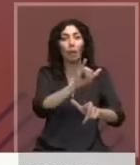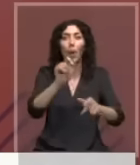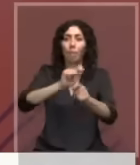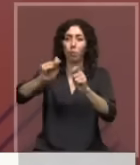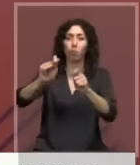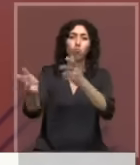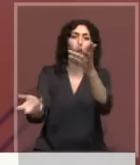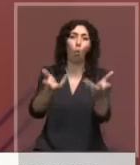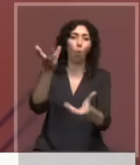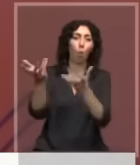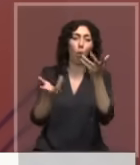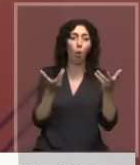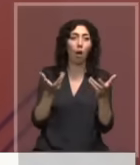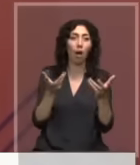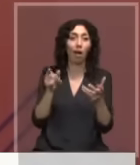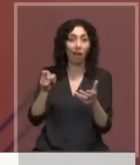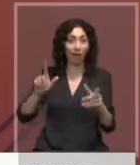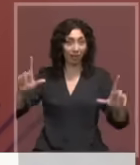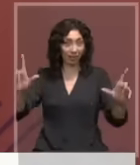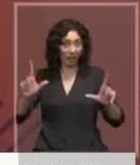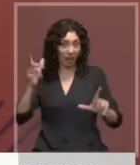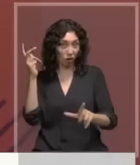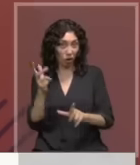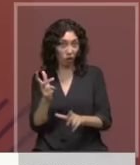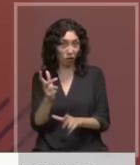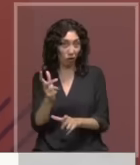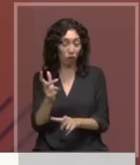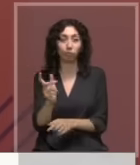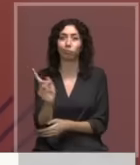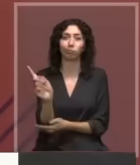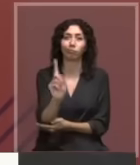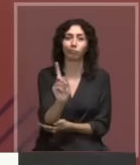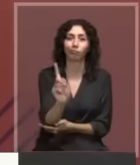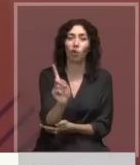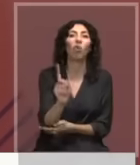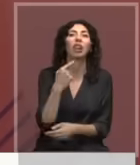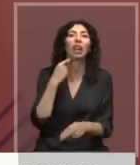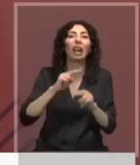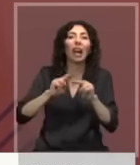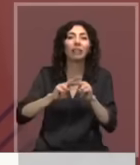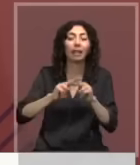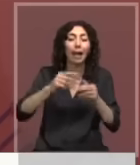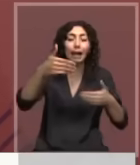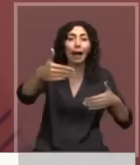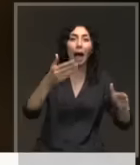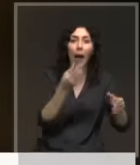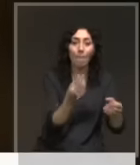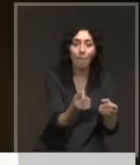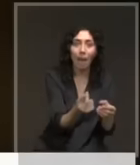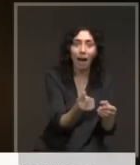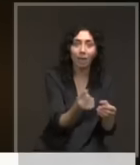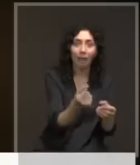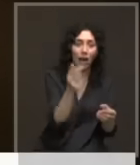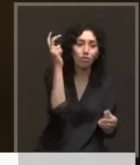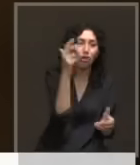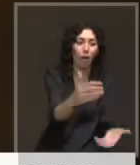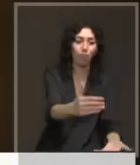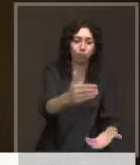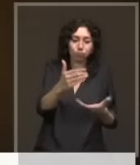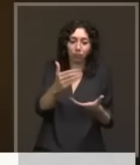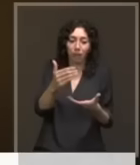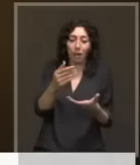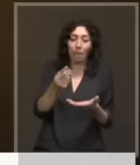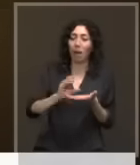Santander no robó televisores ese día, junto a otro sustrajo la caja fuerte del lugar y al momento de repartir el dinero no le gustó el